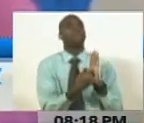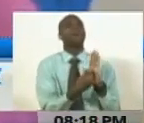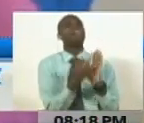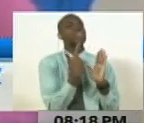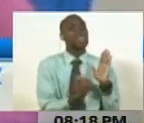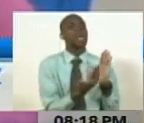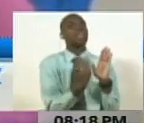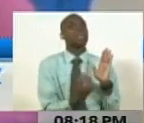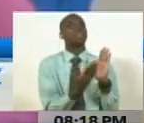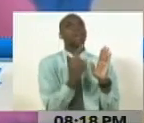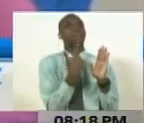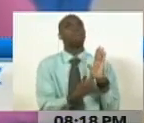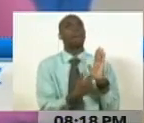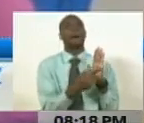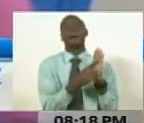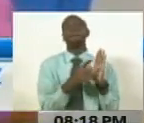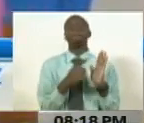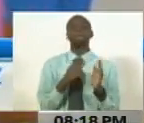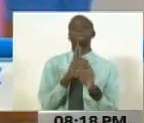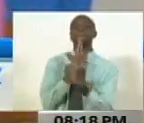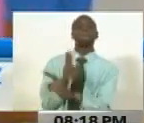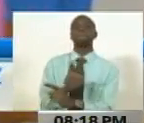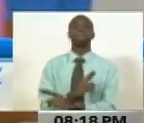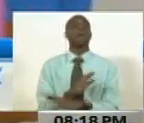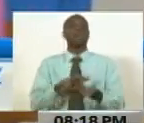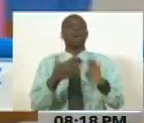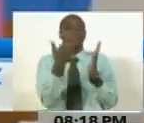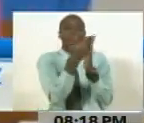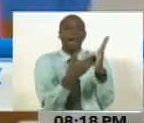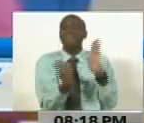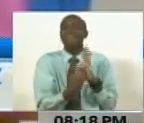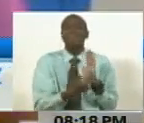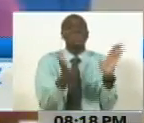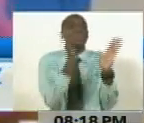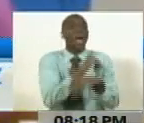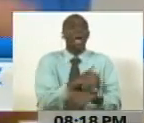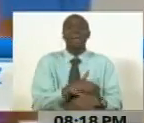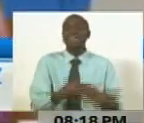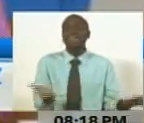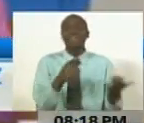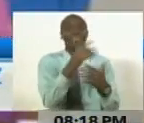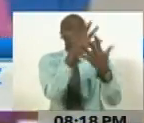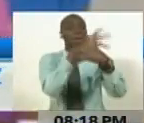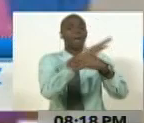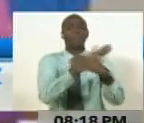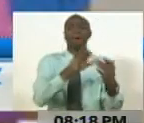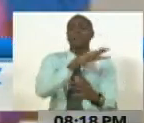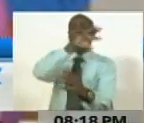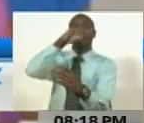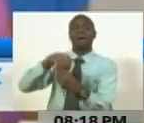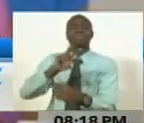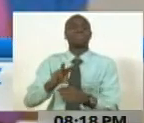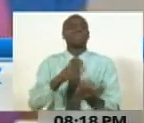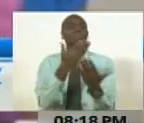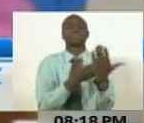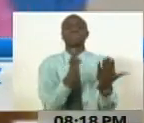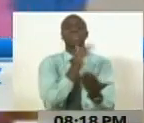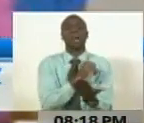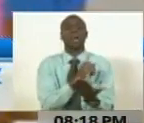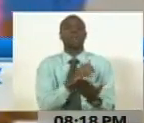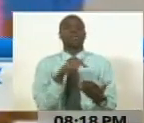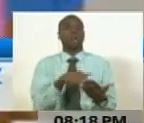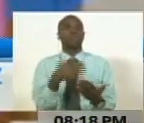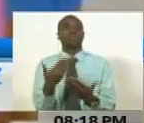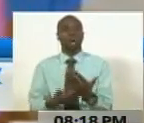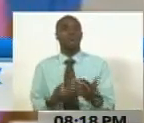diga cuál es el fundamento legal de esta sesión, y no pudieron responder porque no existe. Normalmente ustedes lo saben, esta fuente, cuando